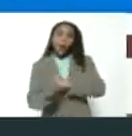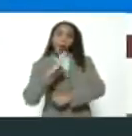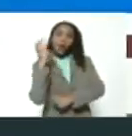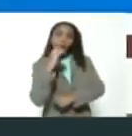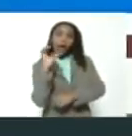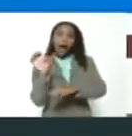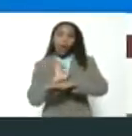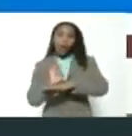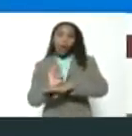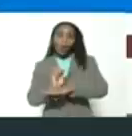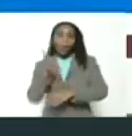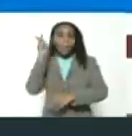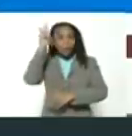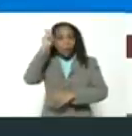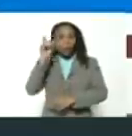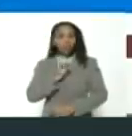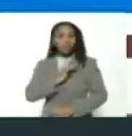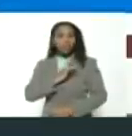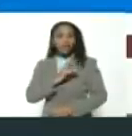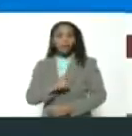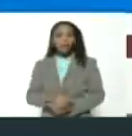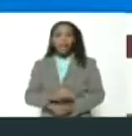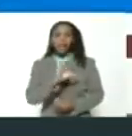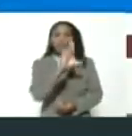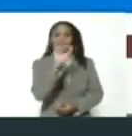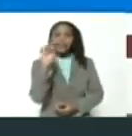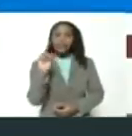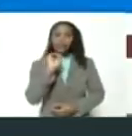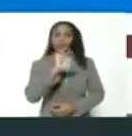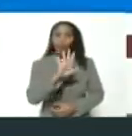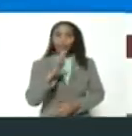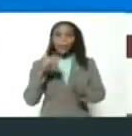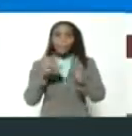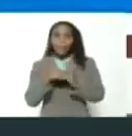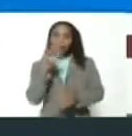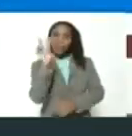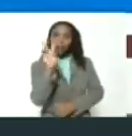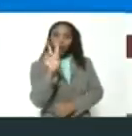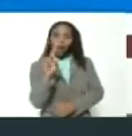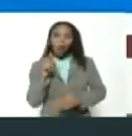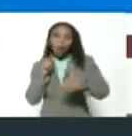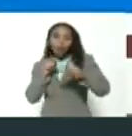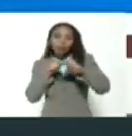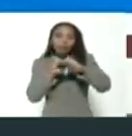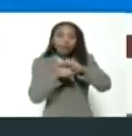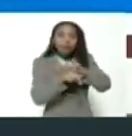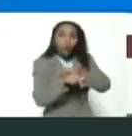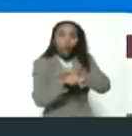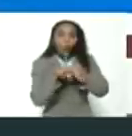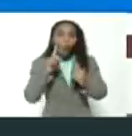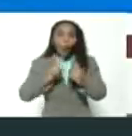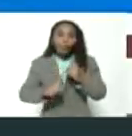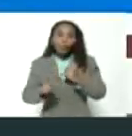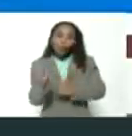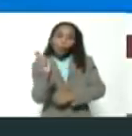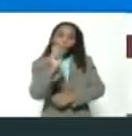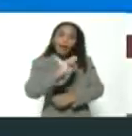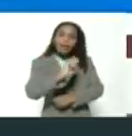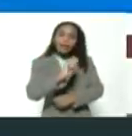Ecuador, Perú, Chile. Son más de 350.000 venezolanos que han ingresado en los últimos